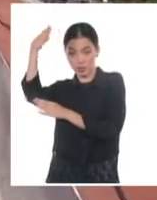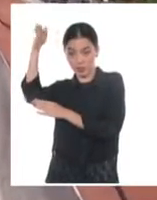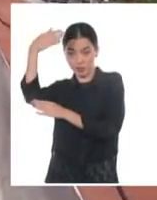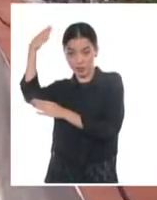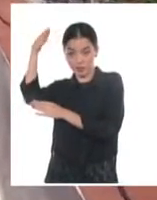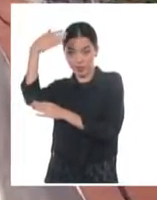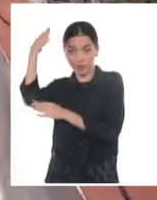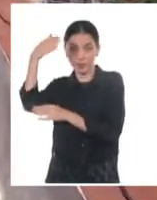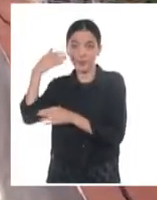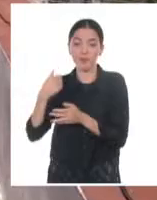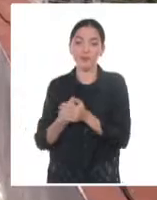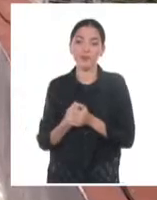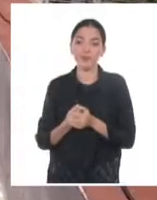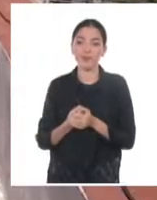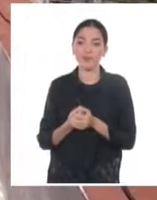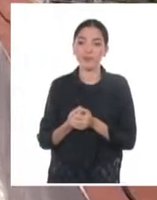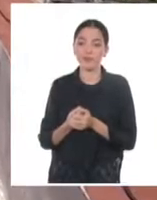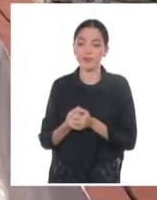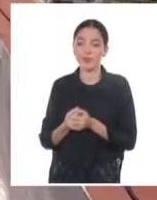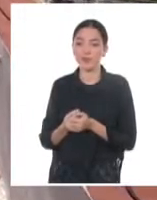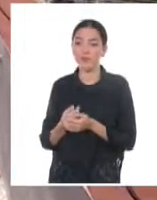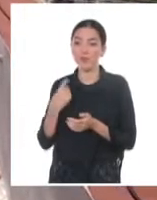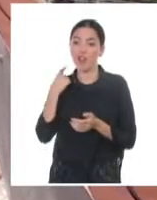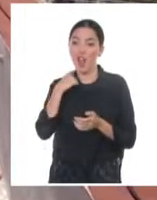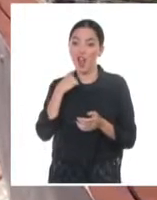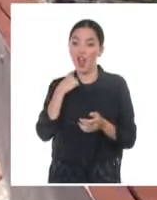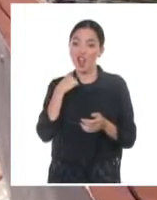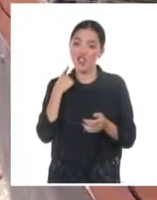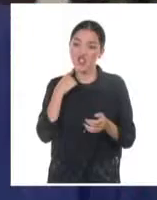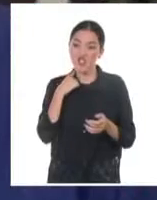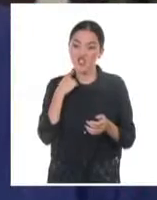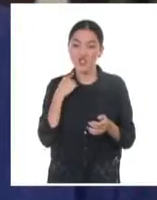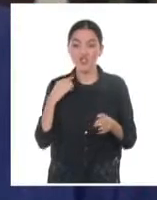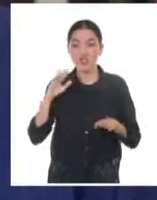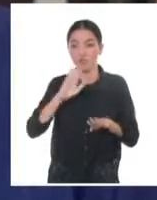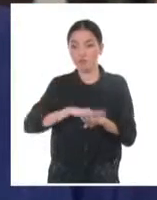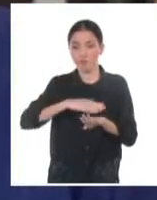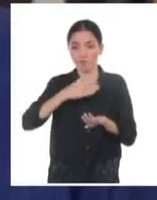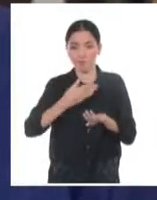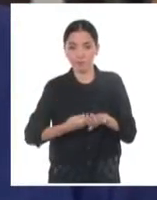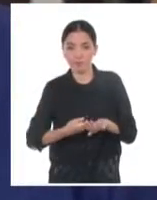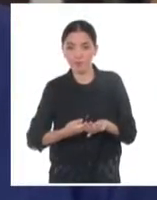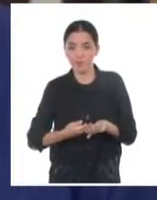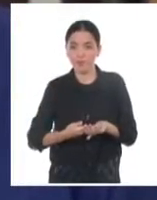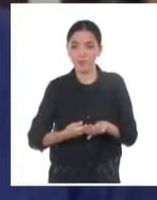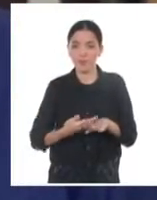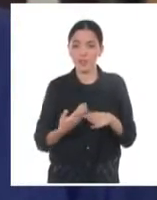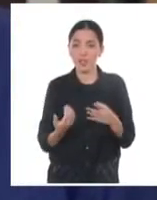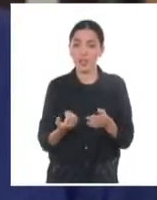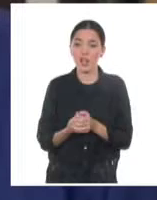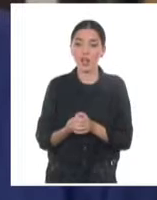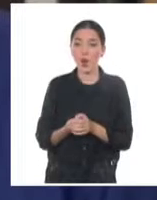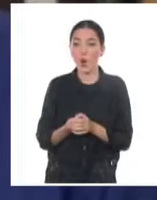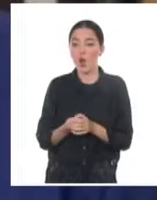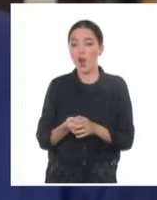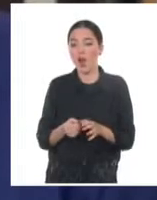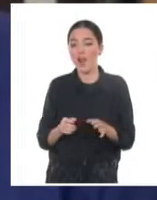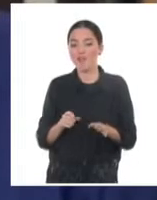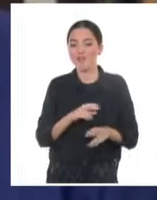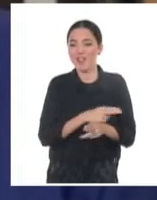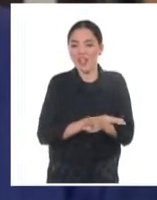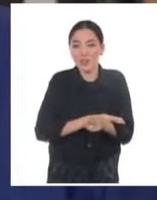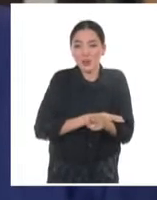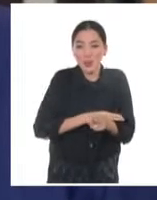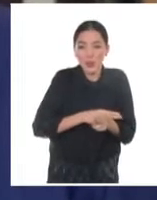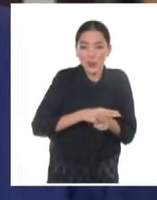que devendría años más tarde como el pabellón patrio en la Constitución de Guaymaro. Eso es importante, ya eso es